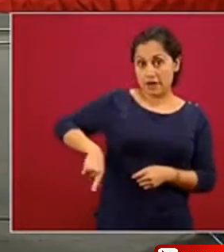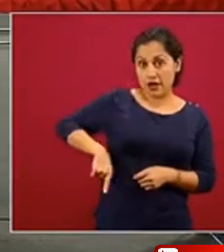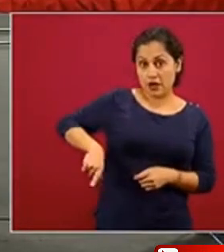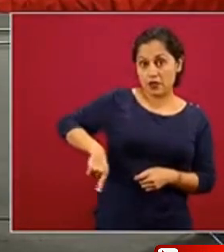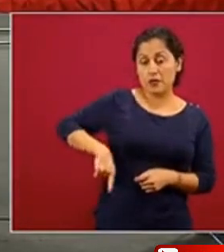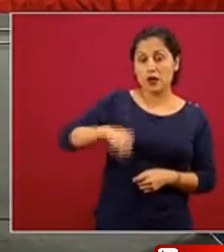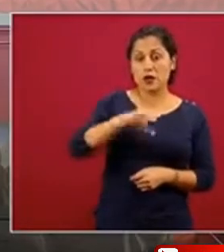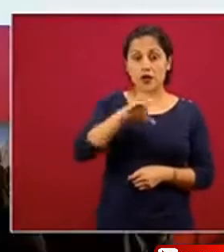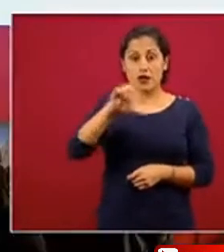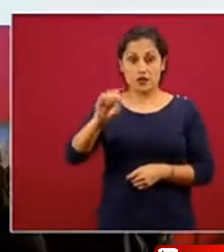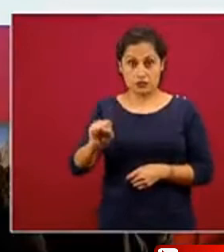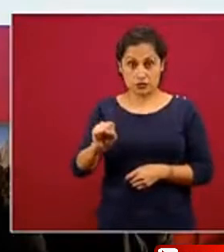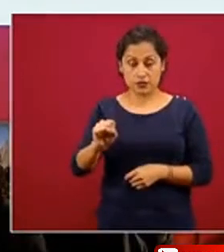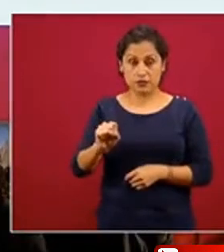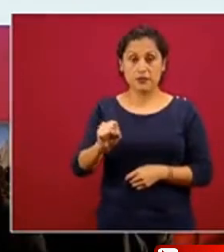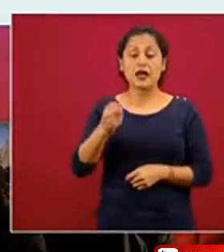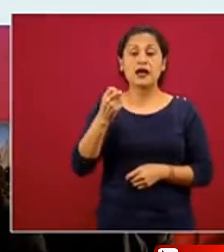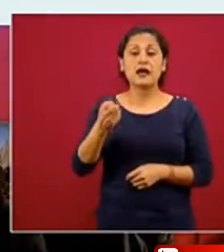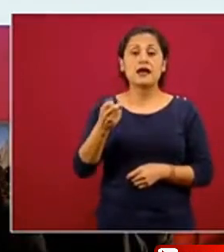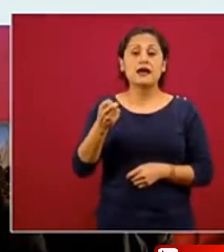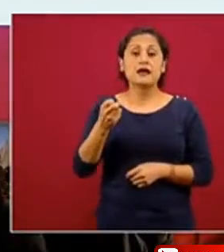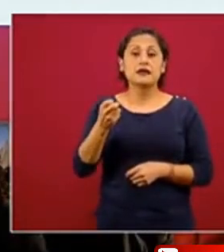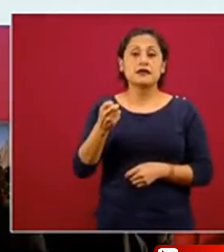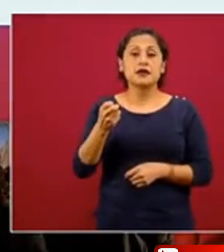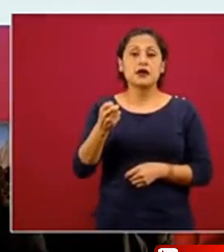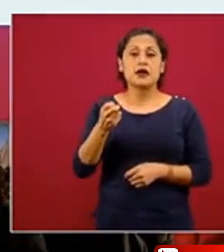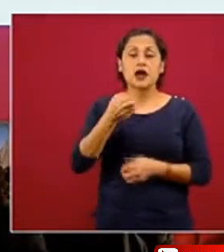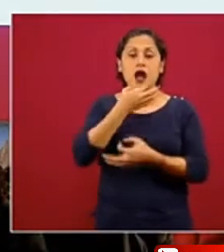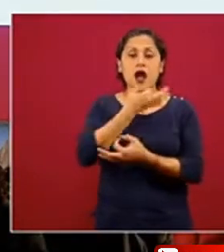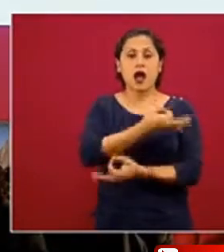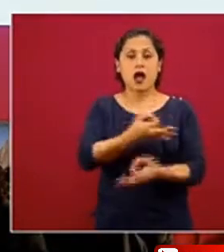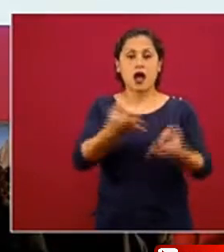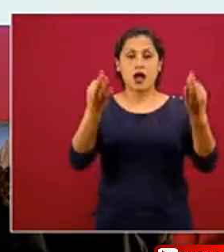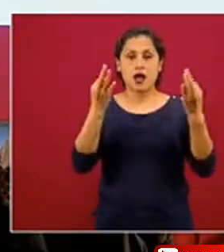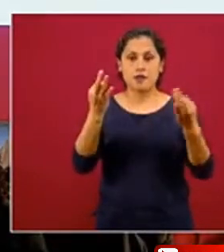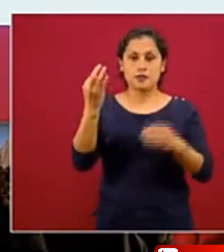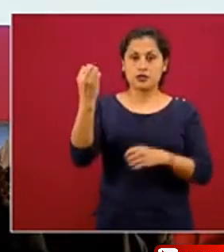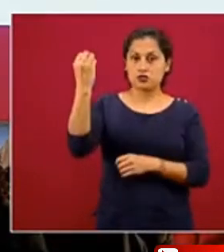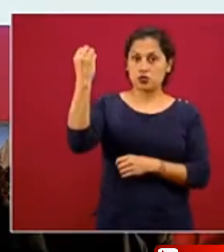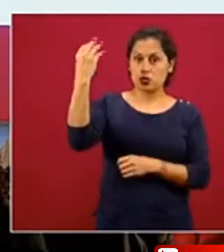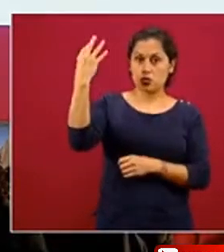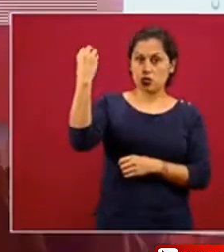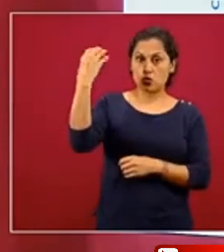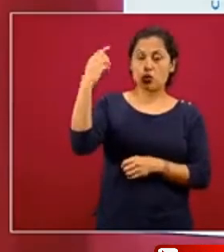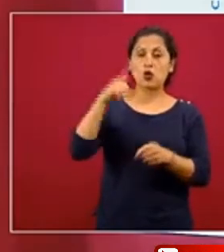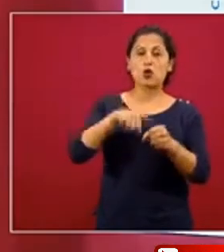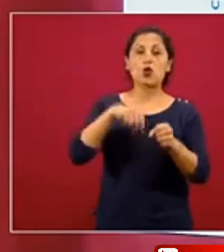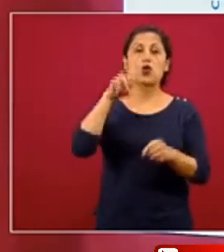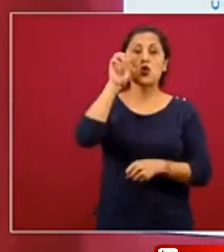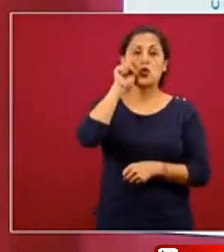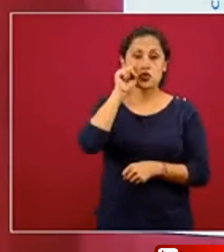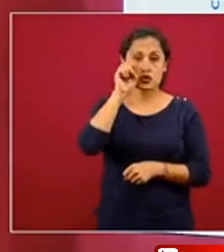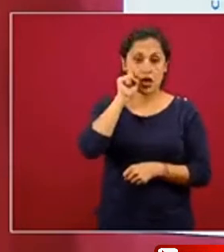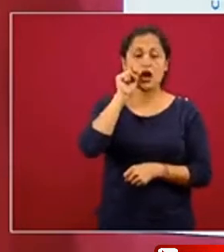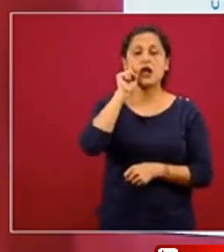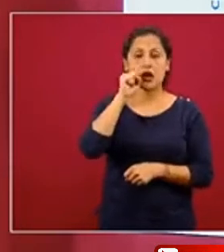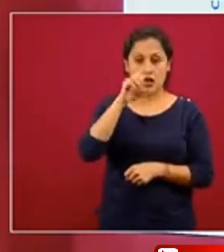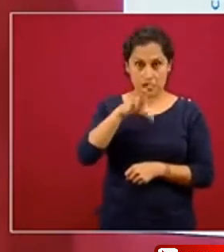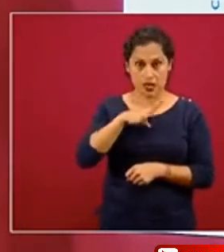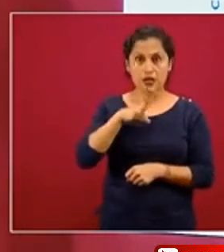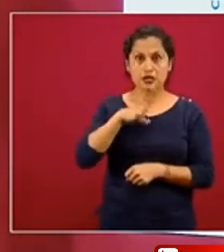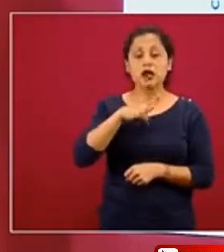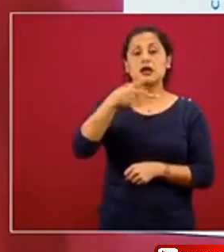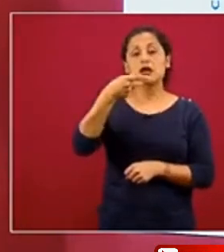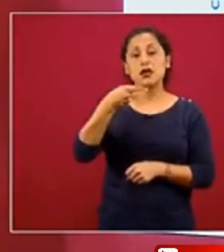Sheinbaum, dispuso que aunque se estaba en el semáforo naranja, los comercios del